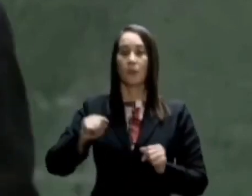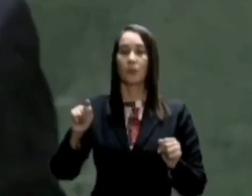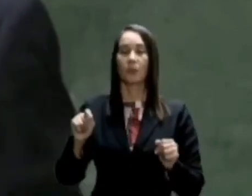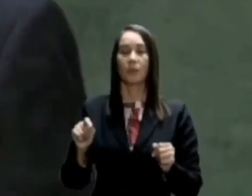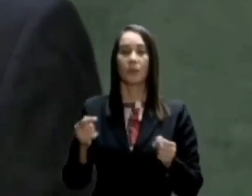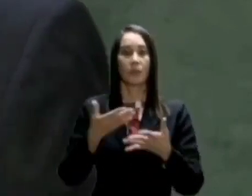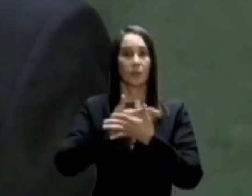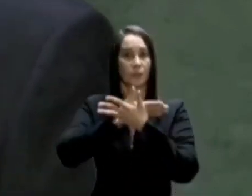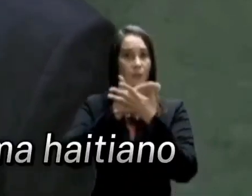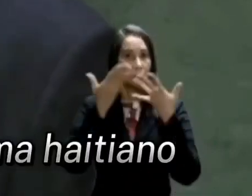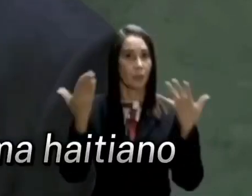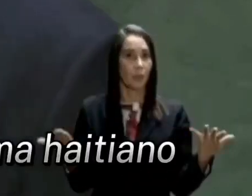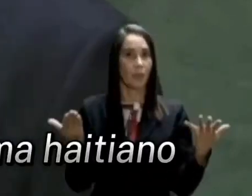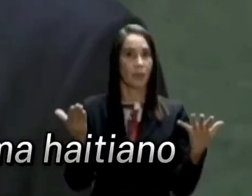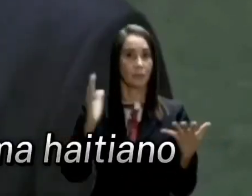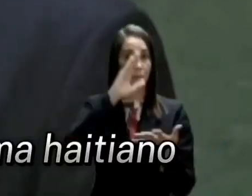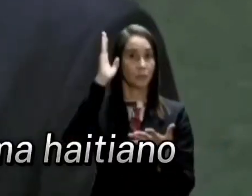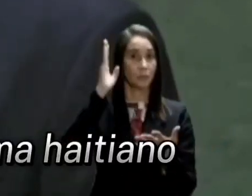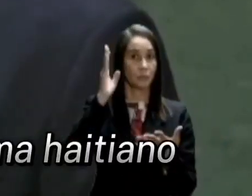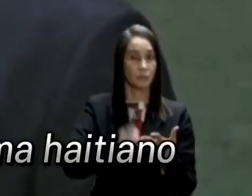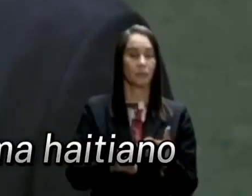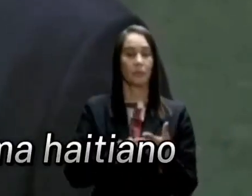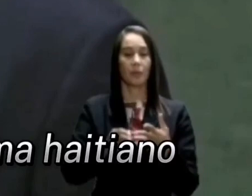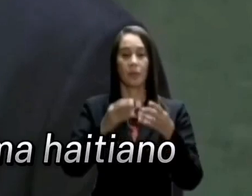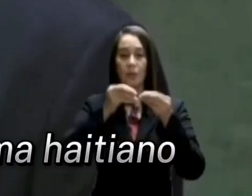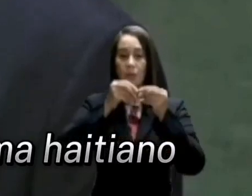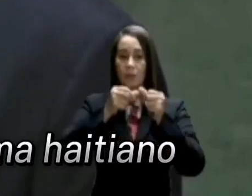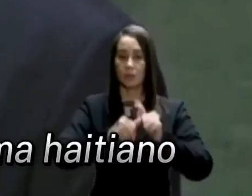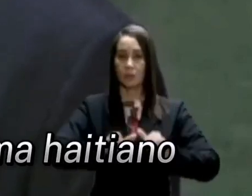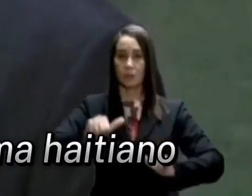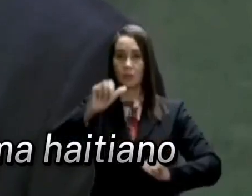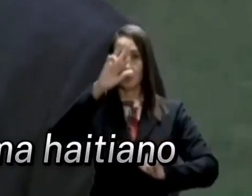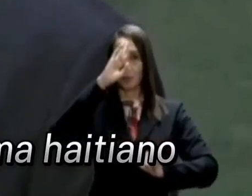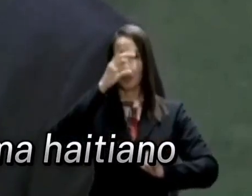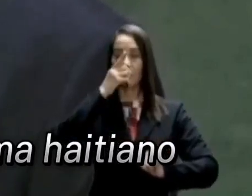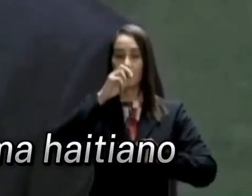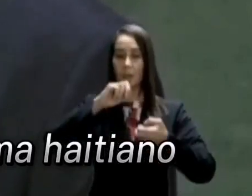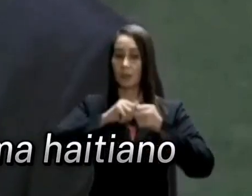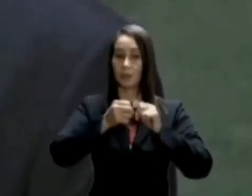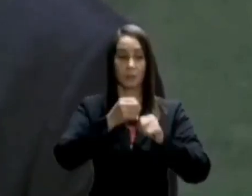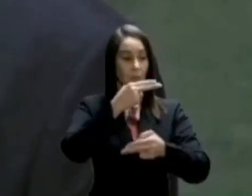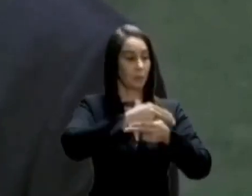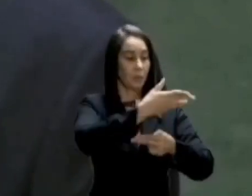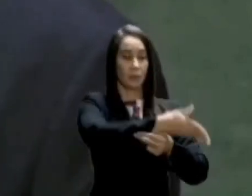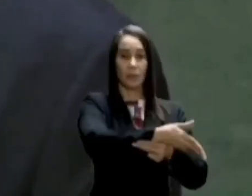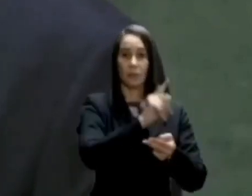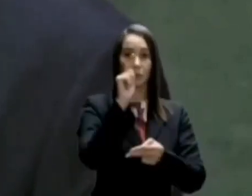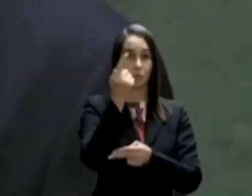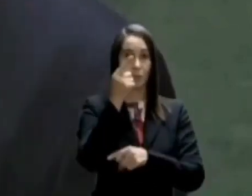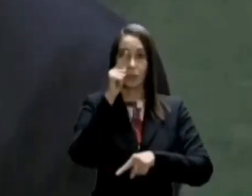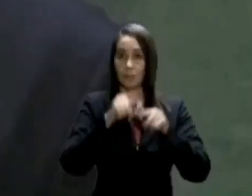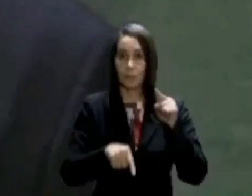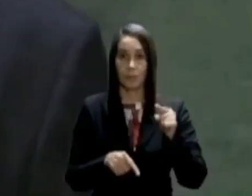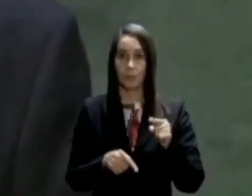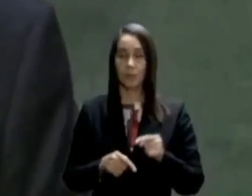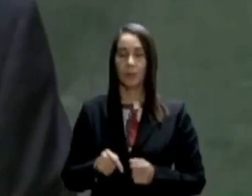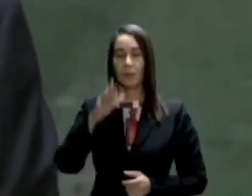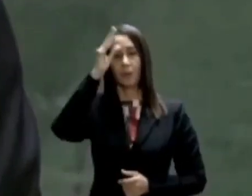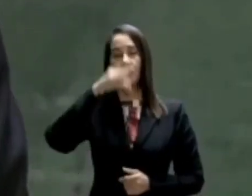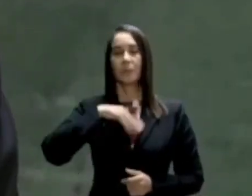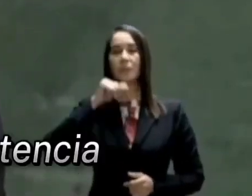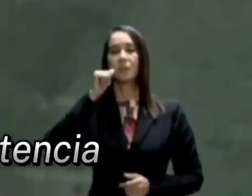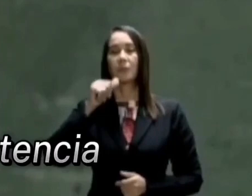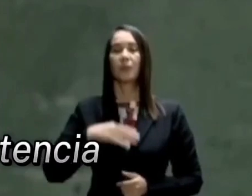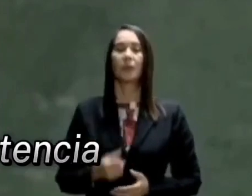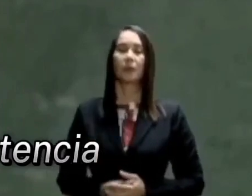hay ni habrá nunca una solución dominicana al problema haitiano señoras y señores